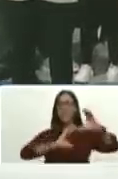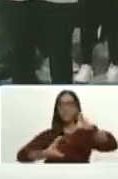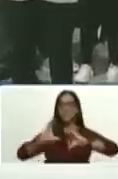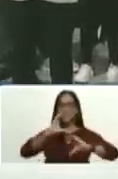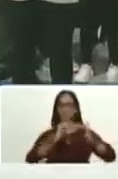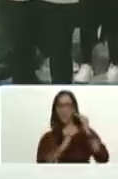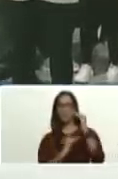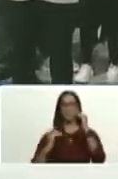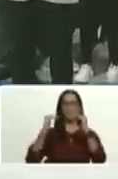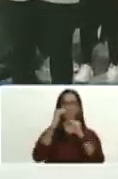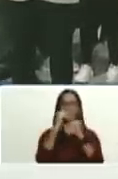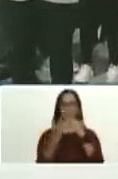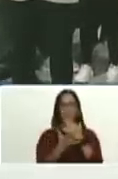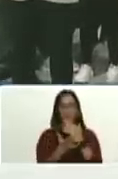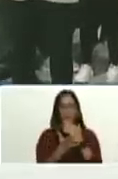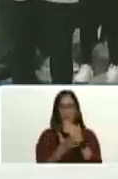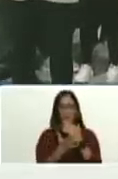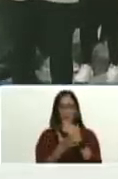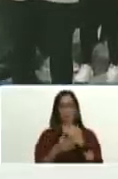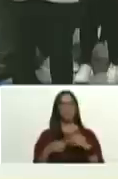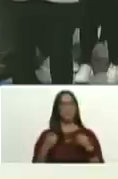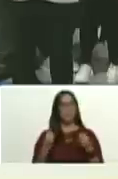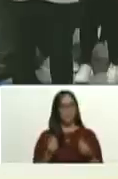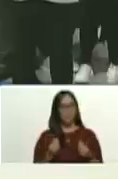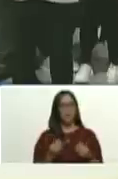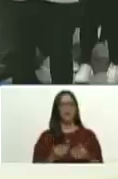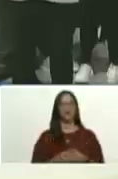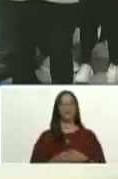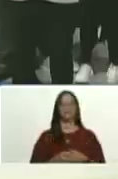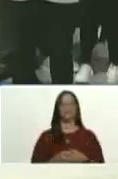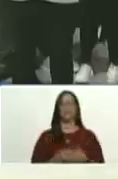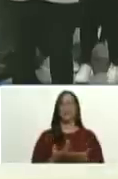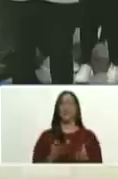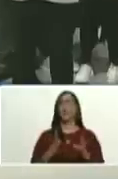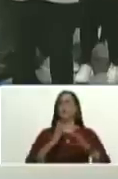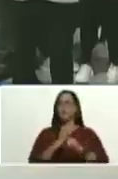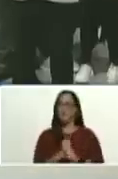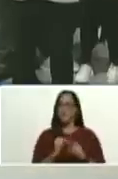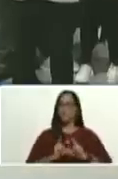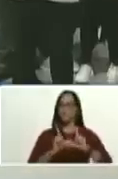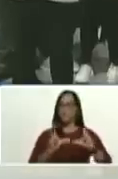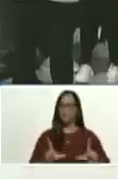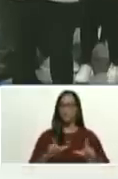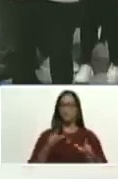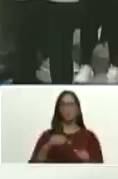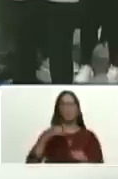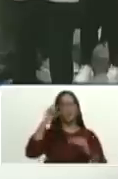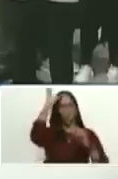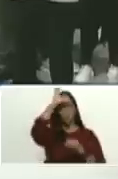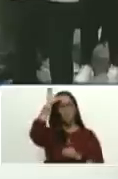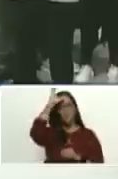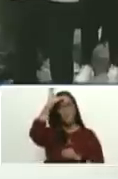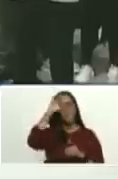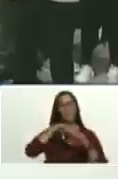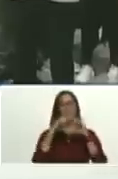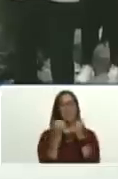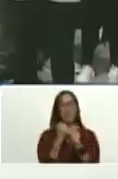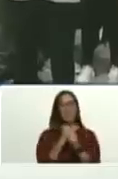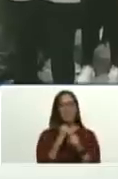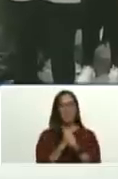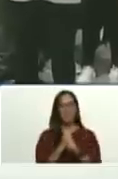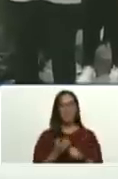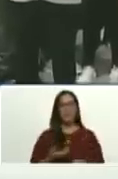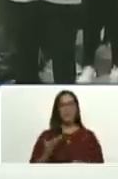tecnológico, para acreditar los saberes de la clase obrera vital. Por eso